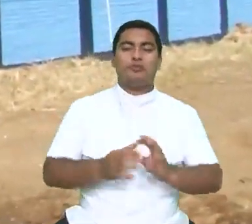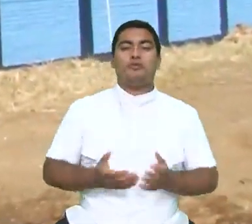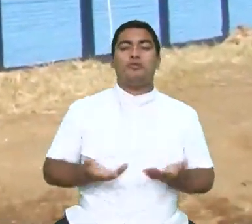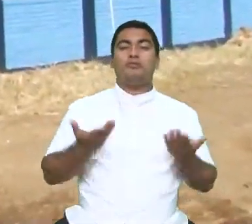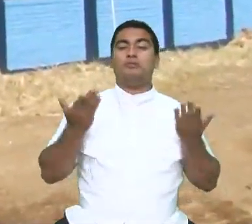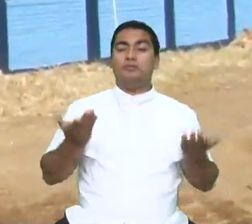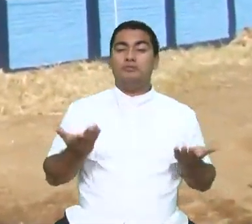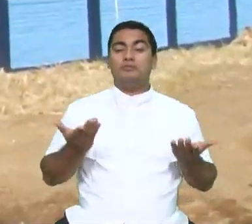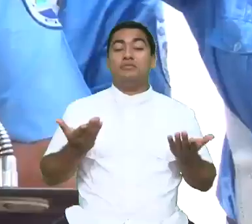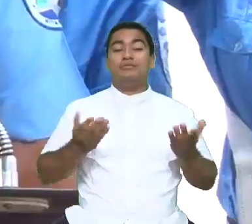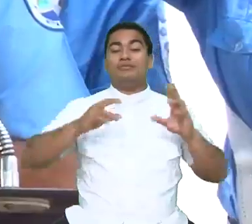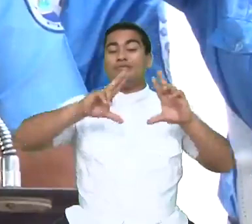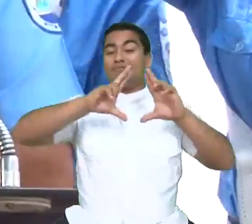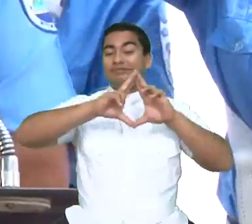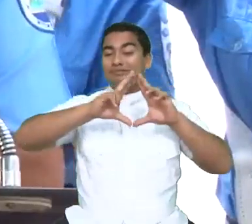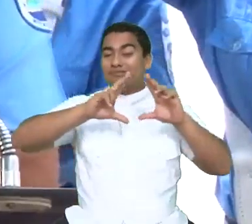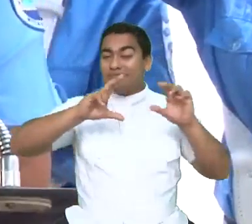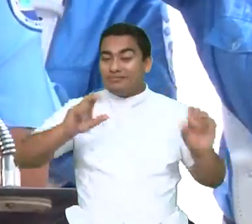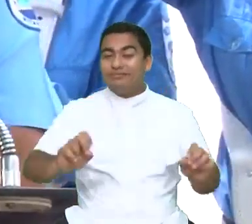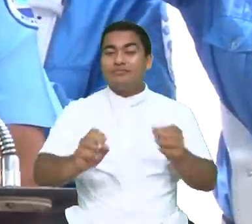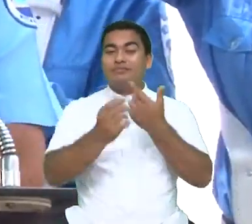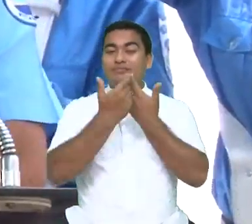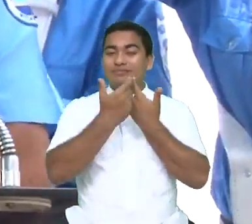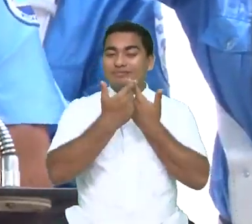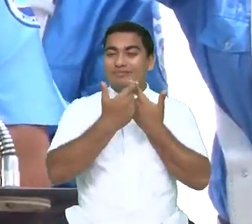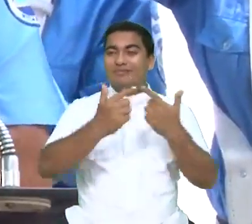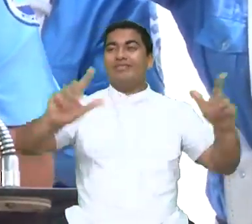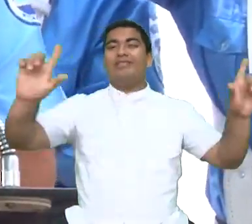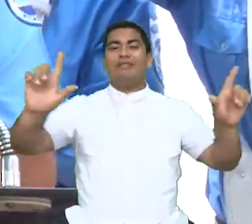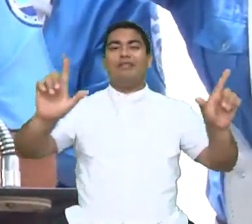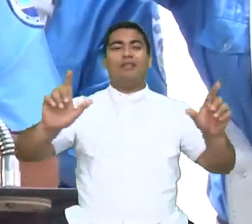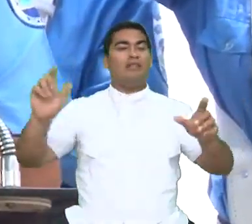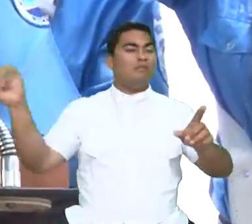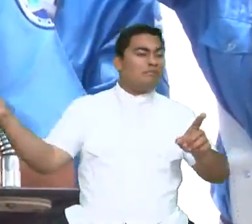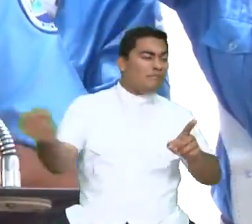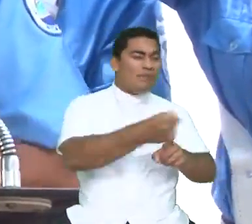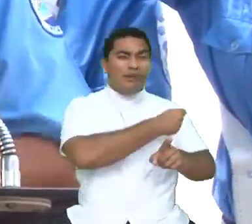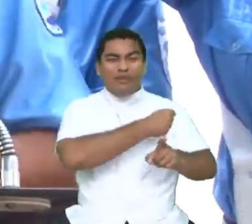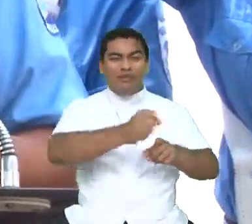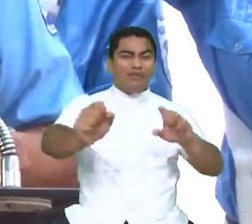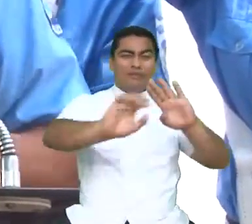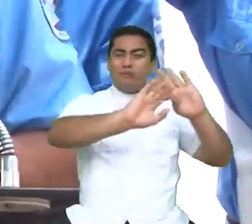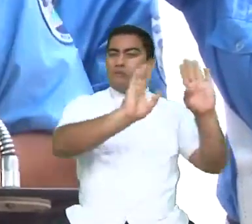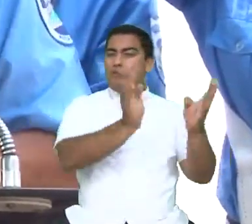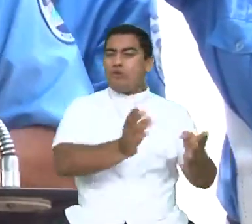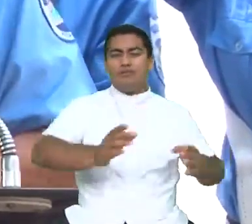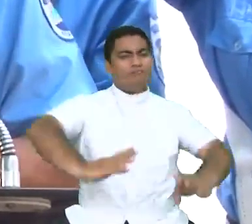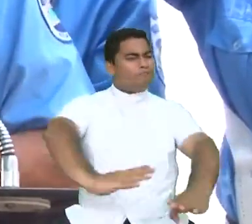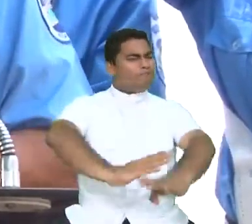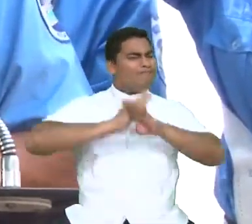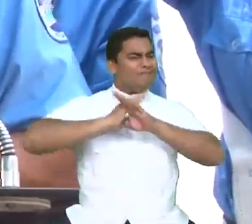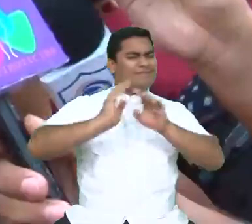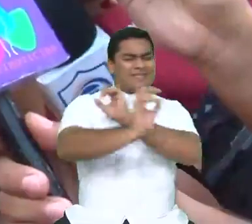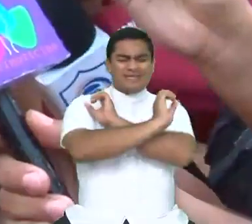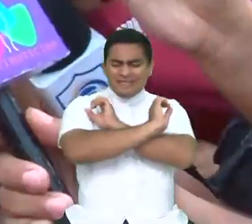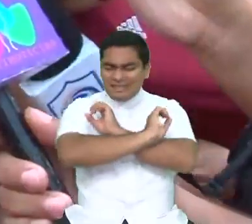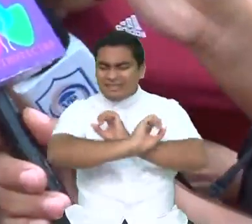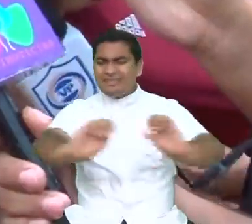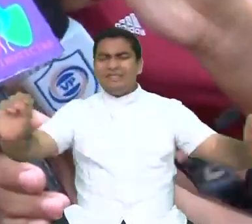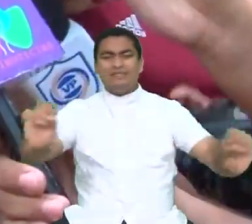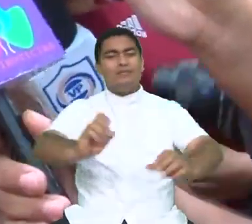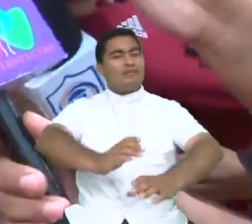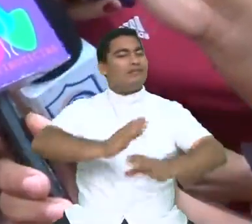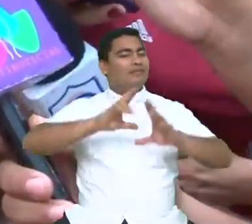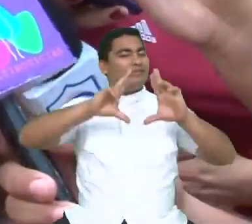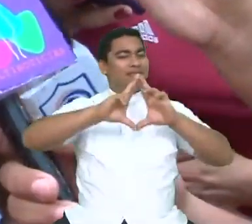avanzando para una Nicaragua libre de todo tipo de violencia contra la mujer. Para